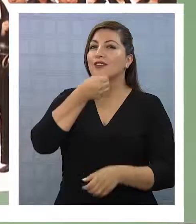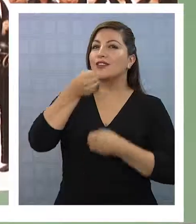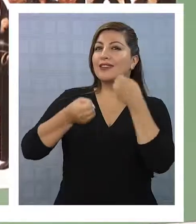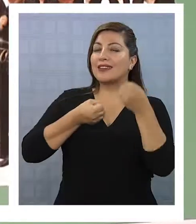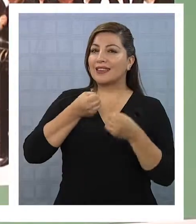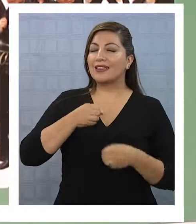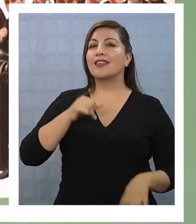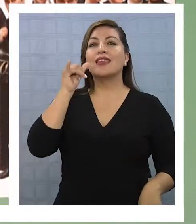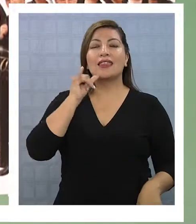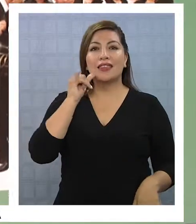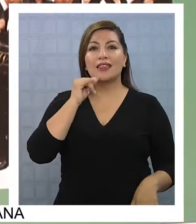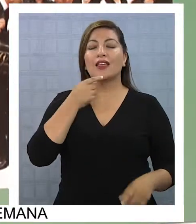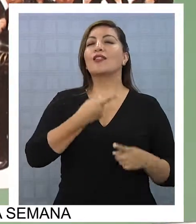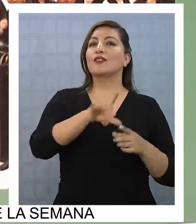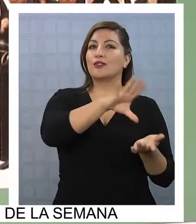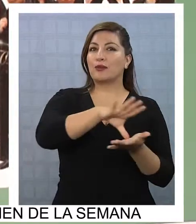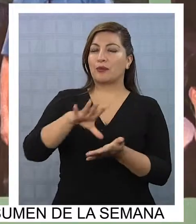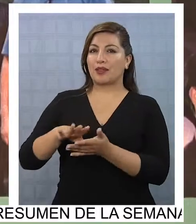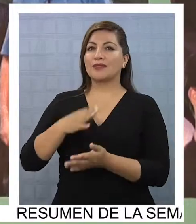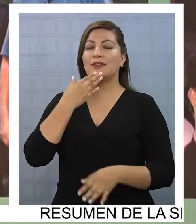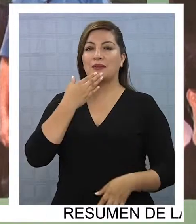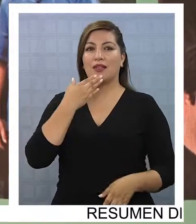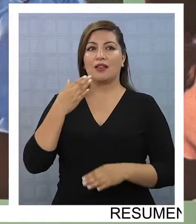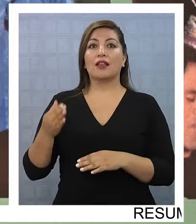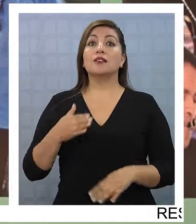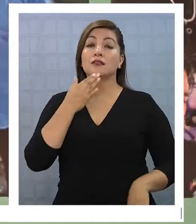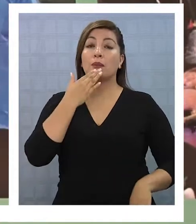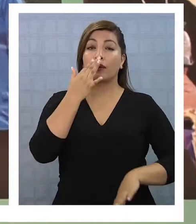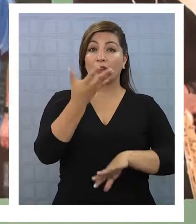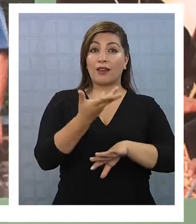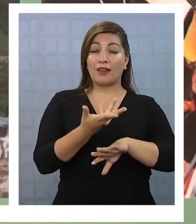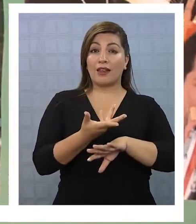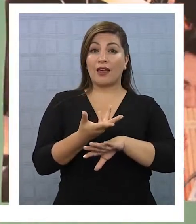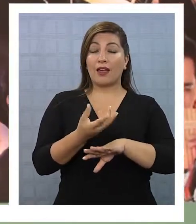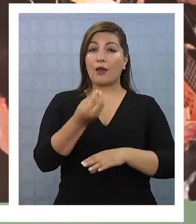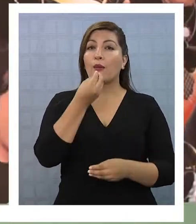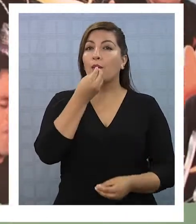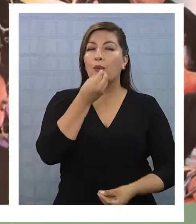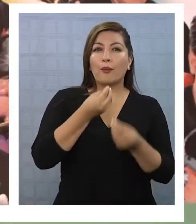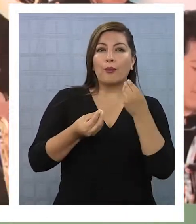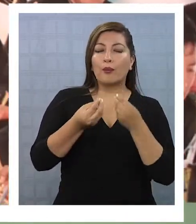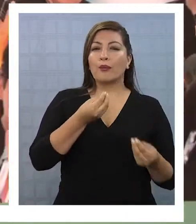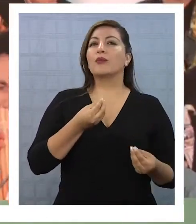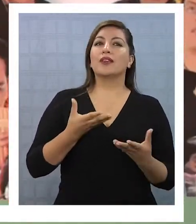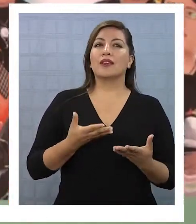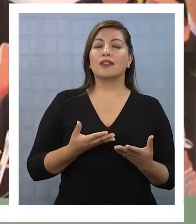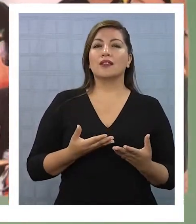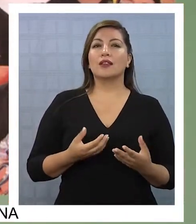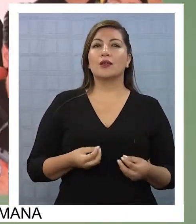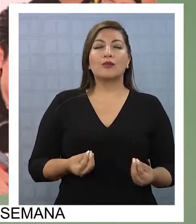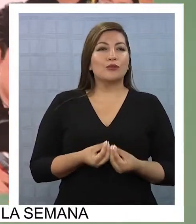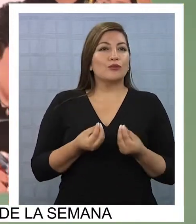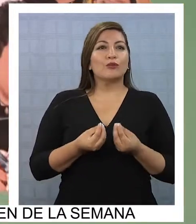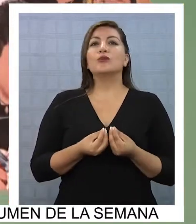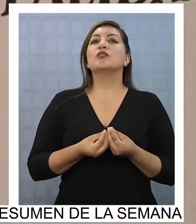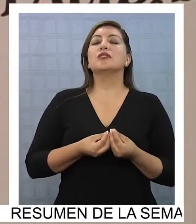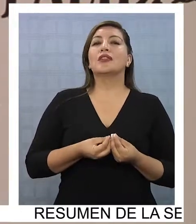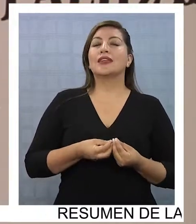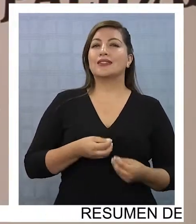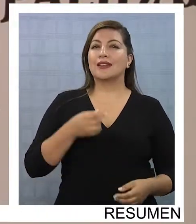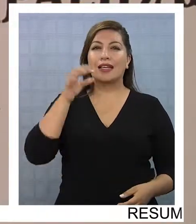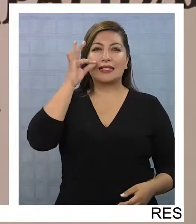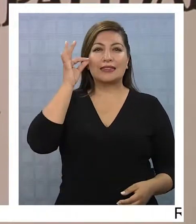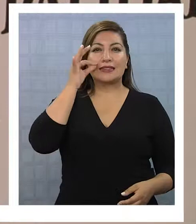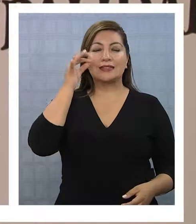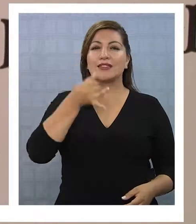nacionales y extranjeros. También habrá muestra gastronómica y de la gran novedad de la comuna, el espumante y la